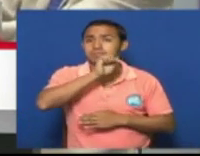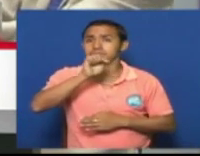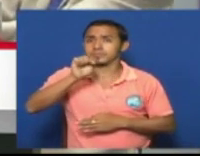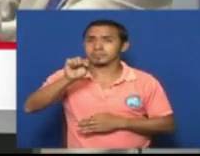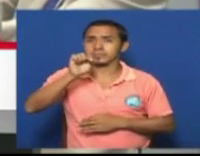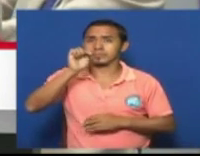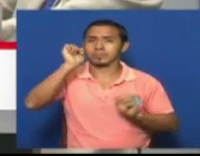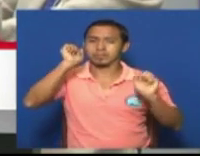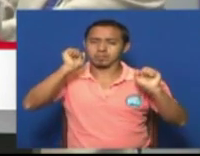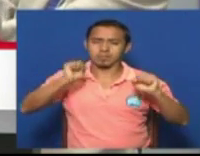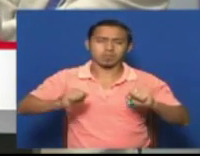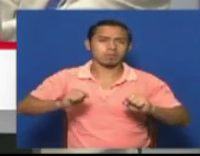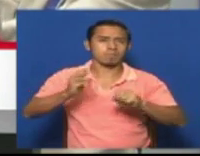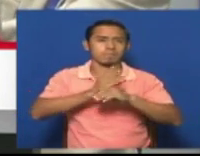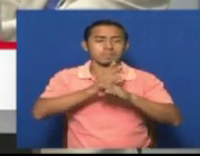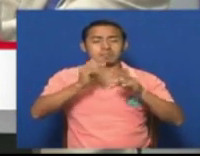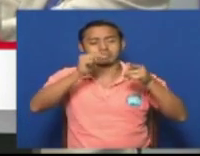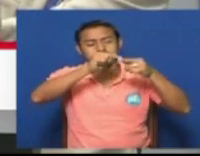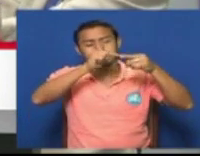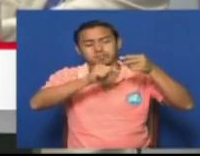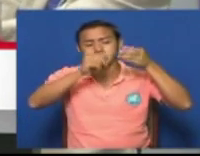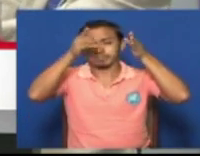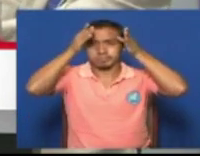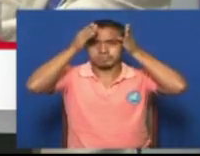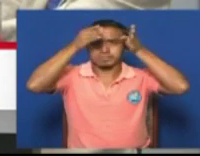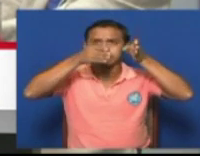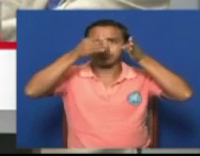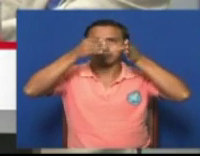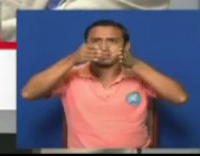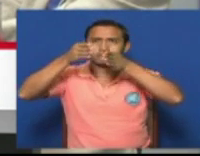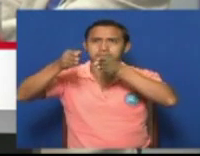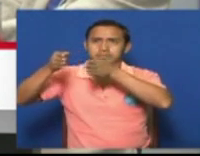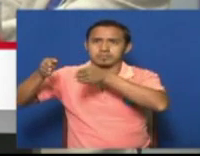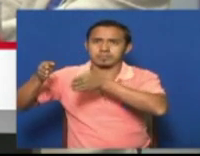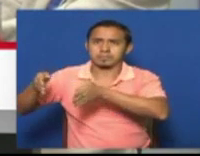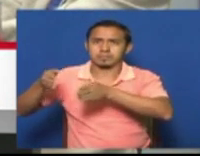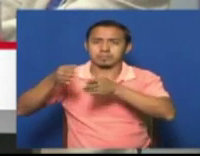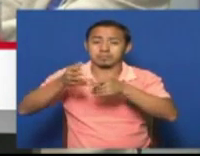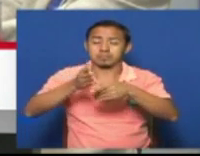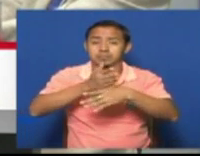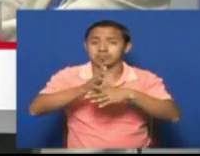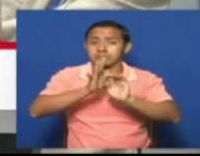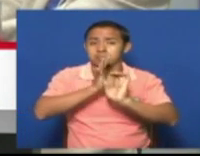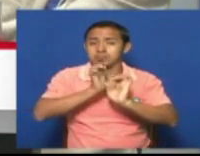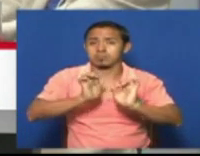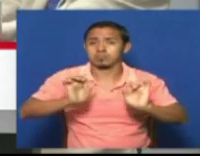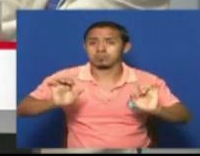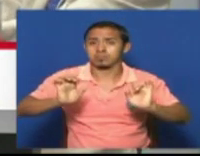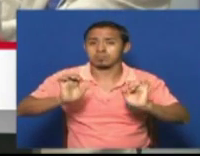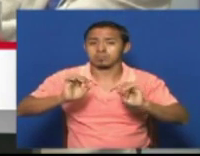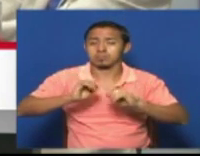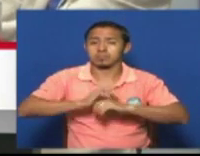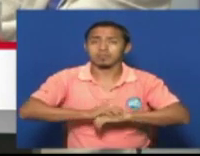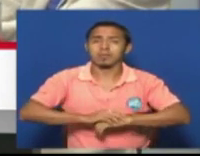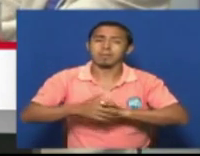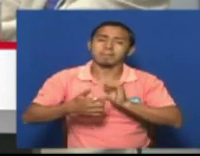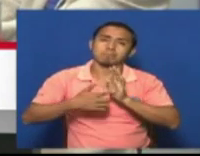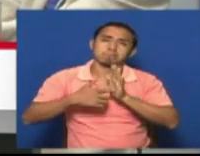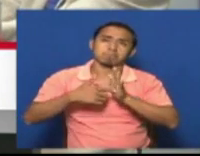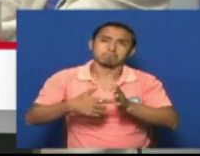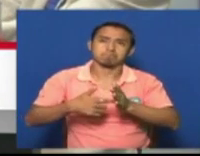llegar a toda la diversidad de las poblaciones infantiles y adolescentes del país me refiero por ejemplo